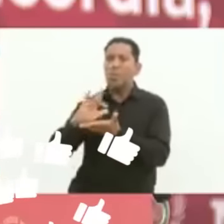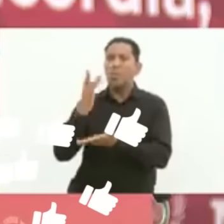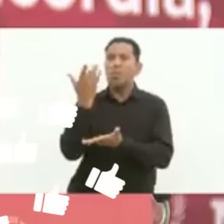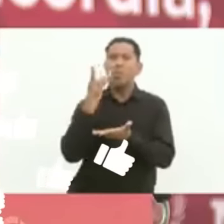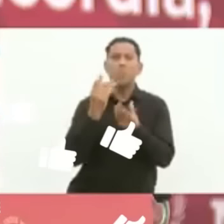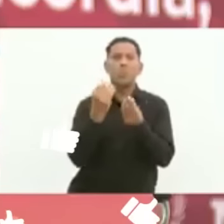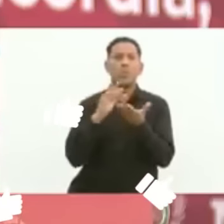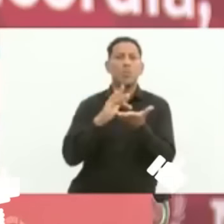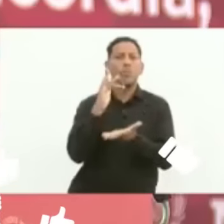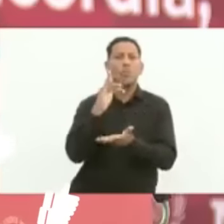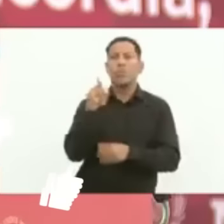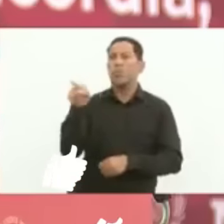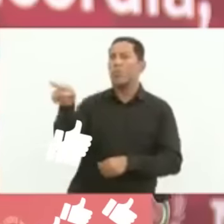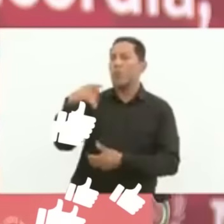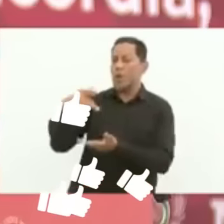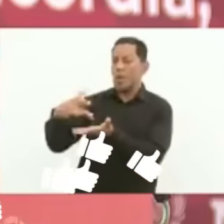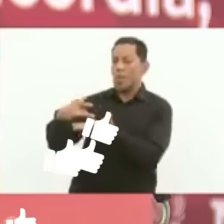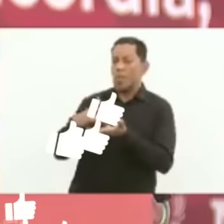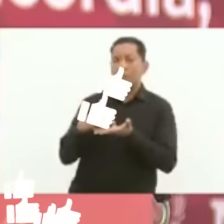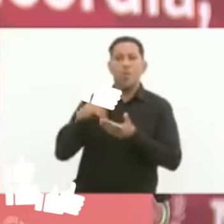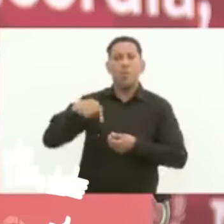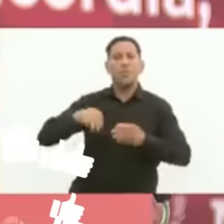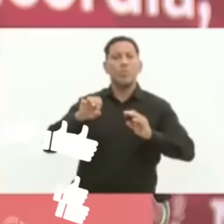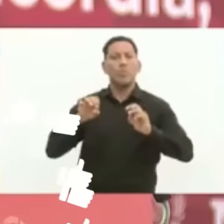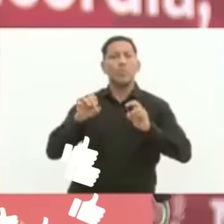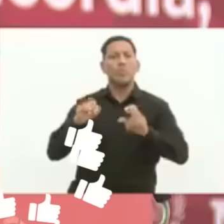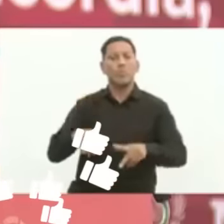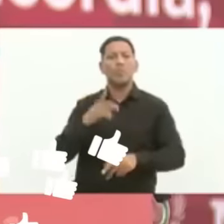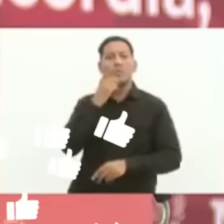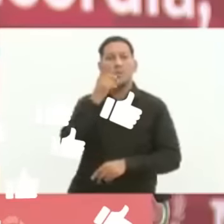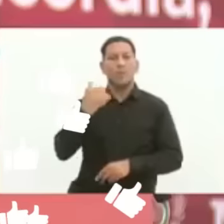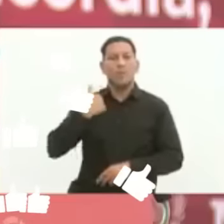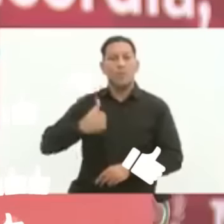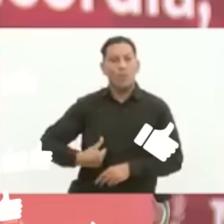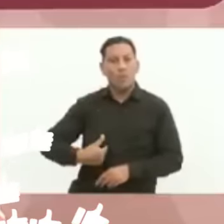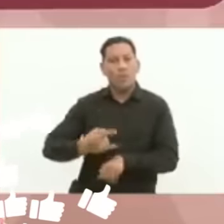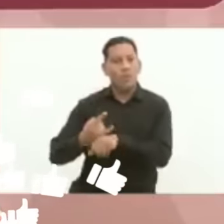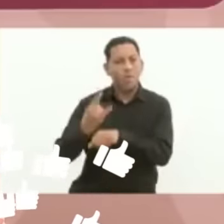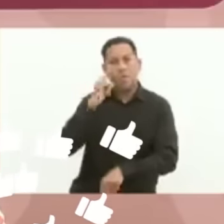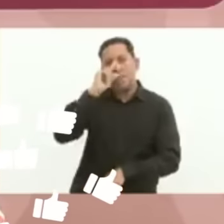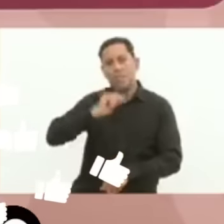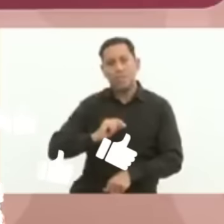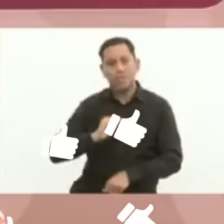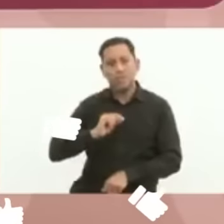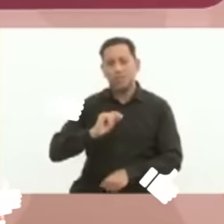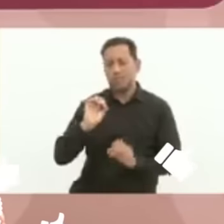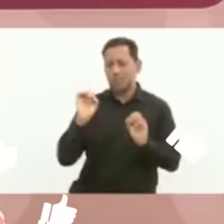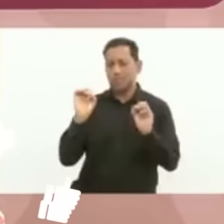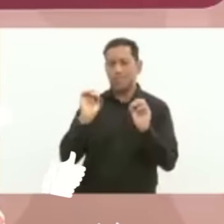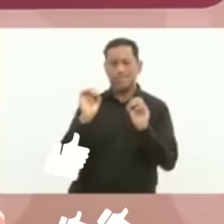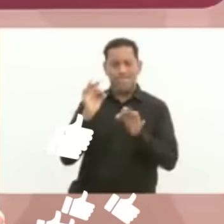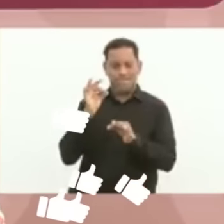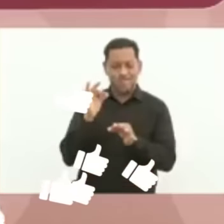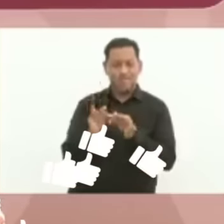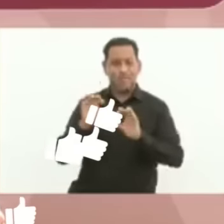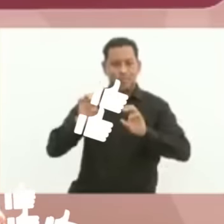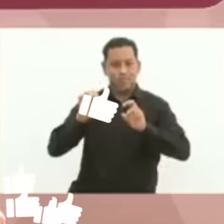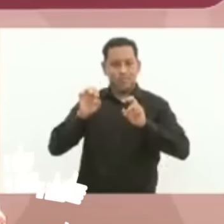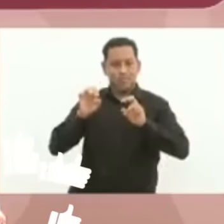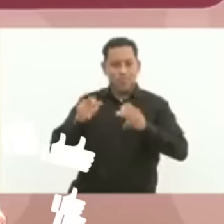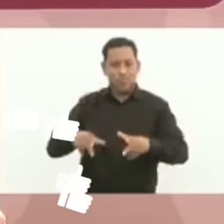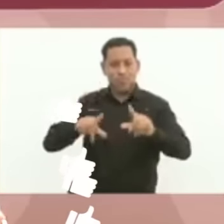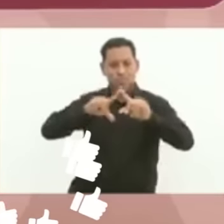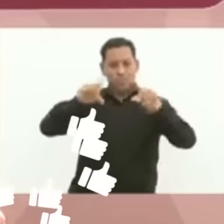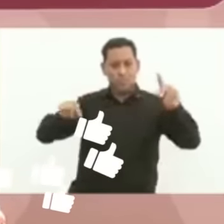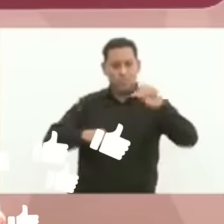recibimos aquí en Chiapas decirles que no les voy a defraudar que no voy a traicionar al pueblo de Chiapas ni al pueblo de